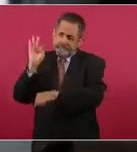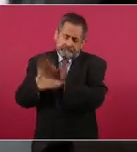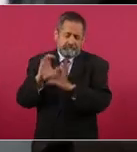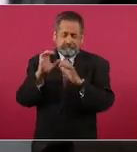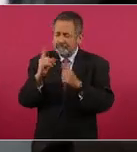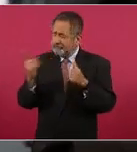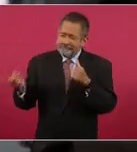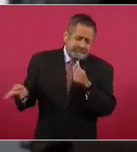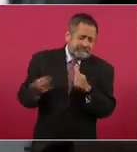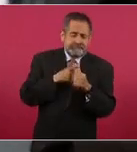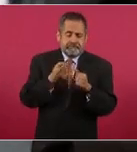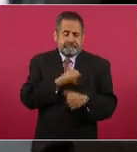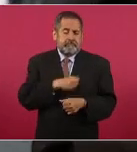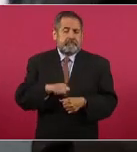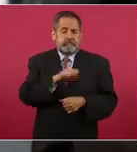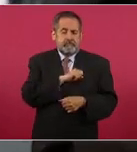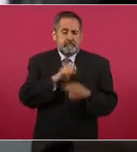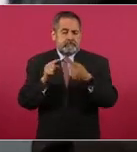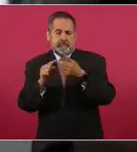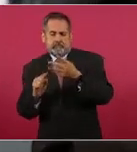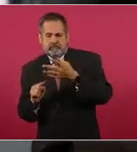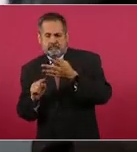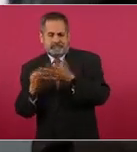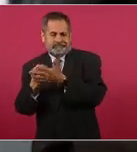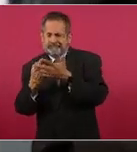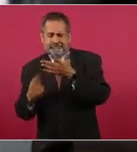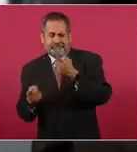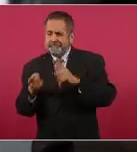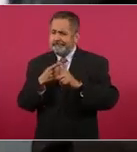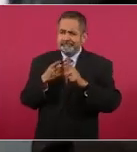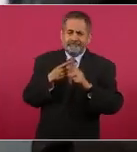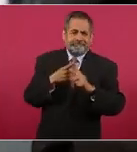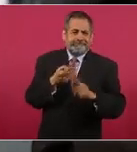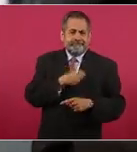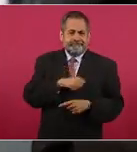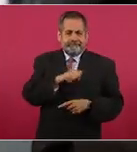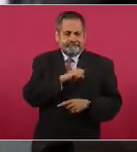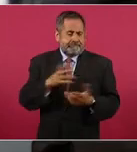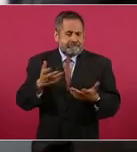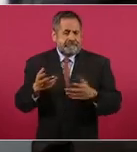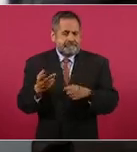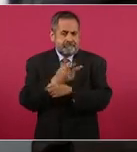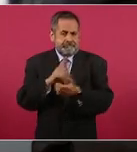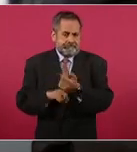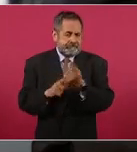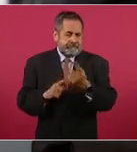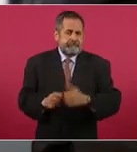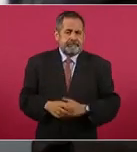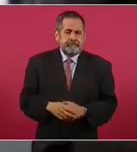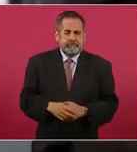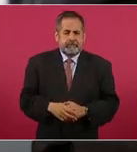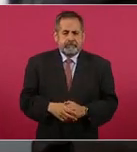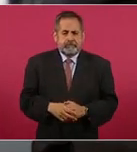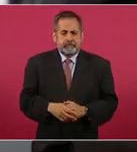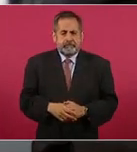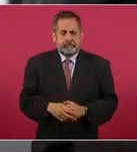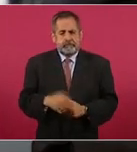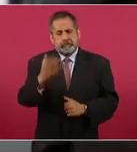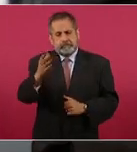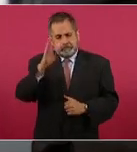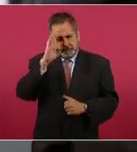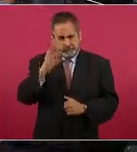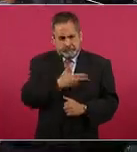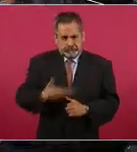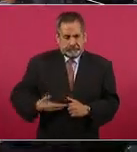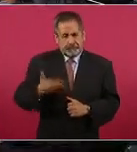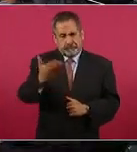incluyendo encima de muchas, así como de la economía y todo. Sin salud no hay nada de esto, no sucede nada. Señor